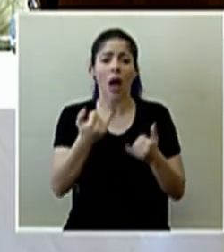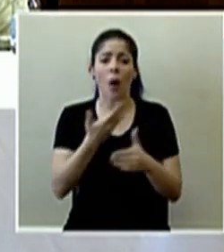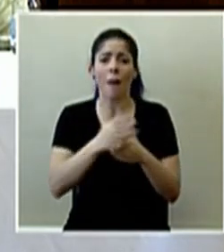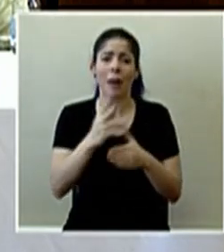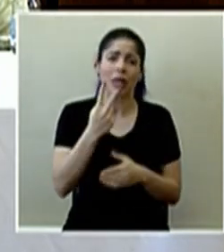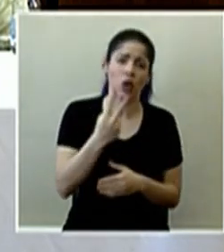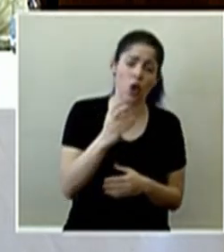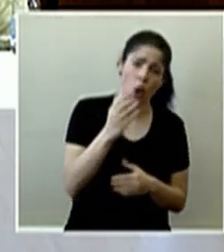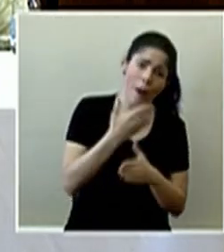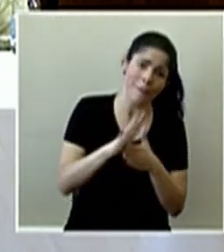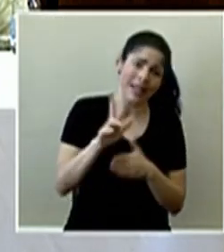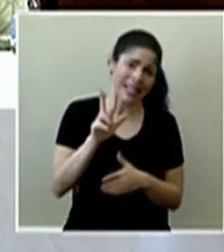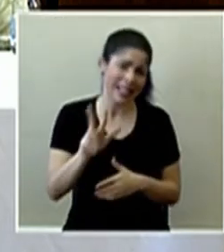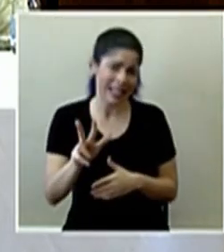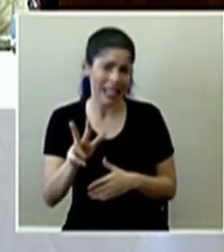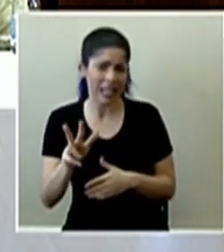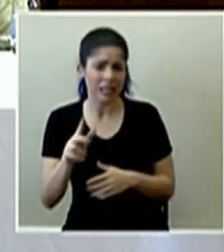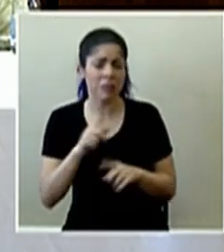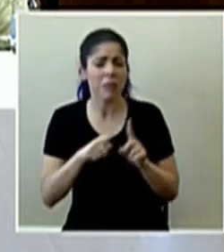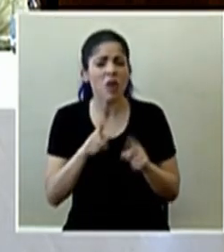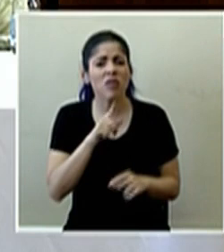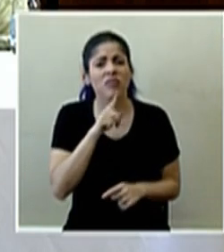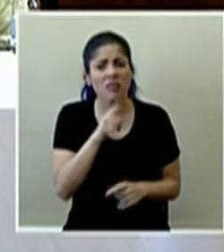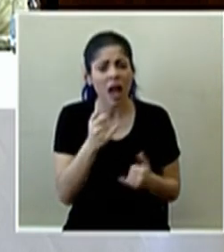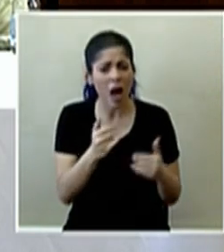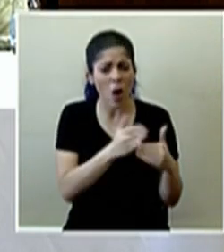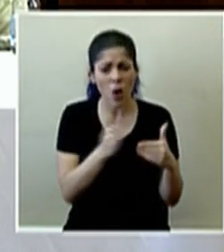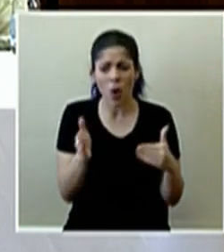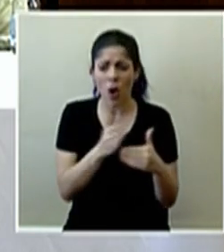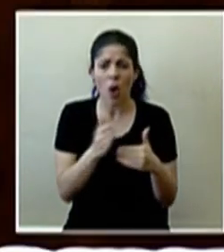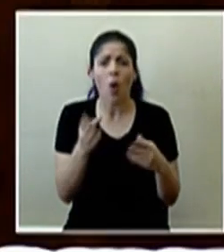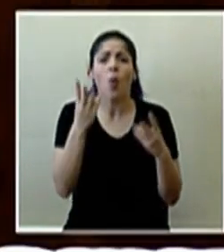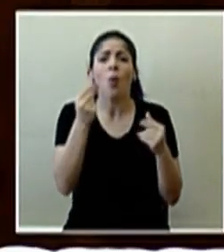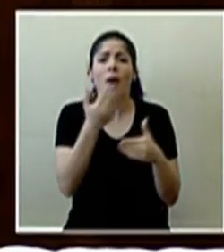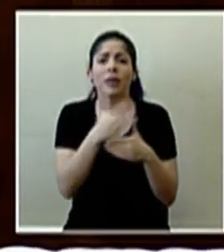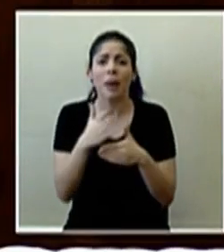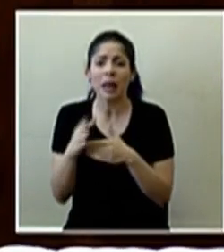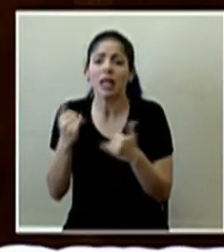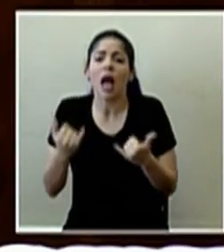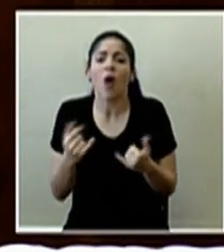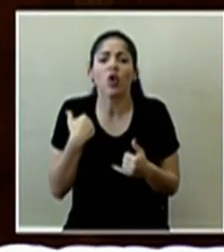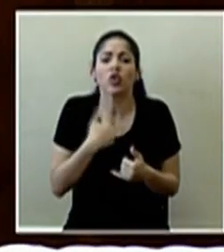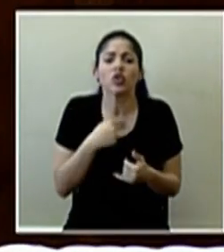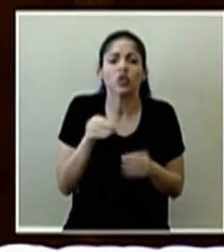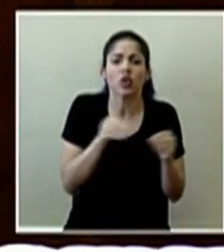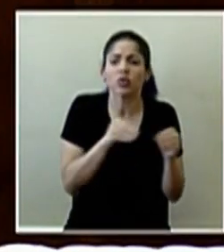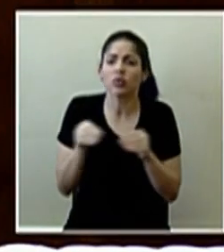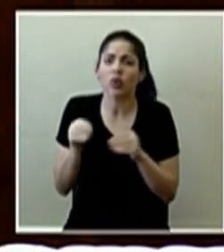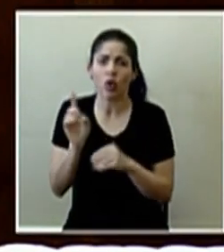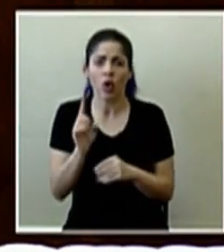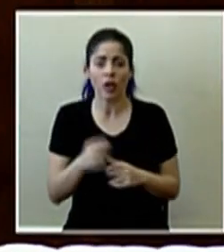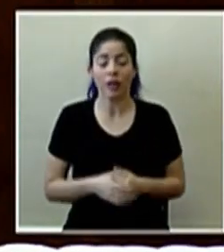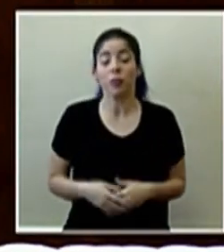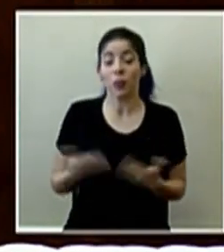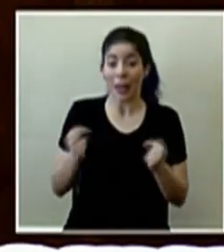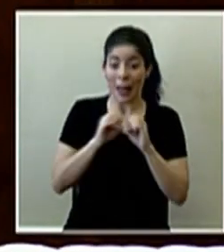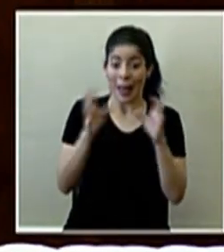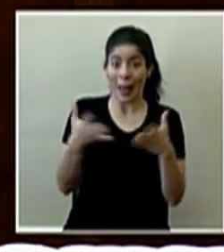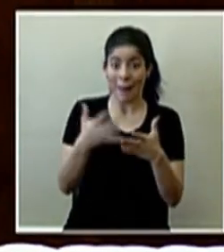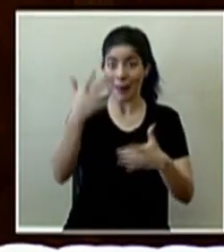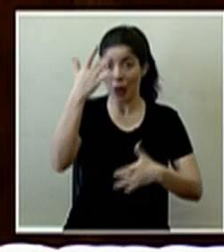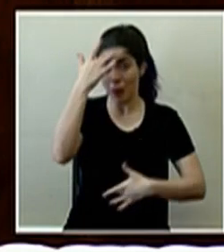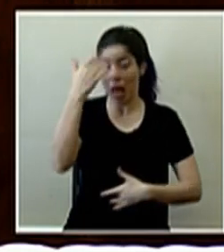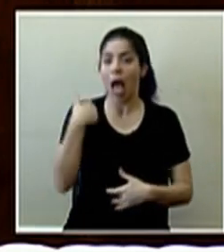2 o en fase 3 de la pandemia. ¿En qué fase realmente estamos y cuántas fases tendría esta pandemia? Bueno, hablando de epidemiología, serían